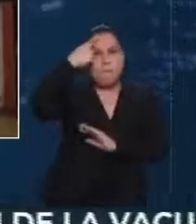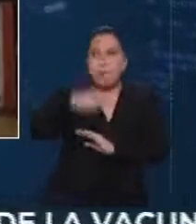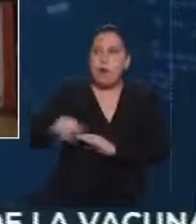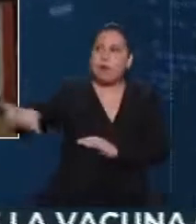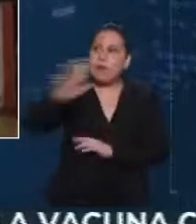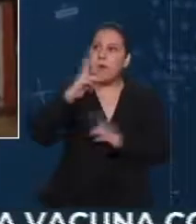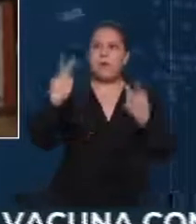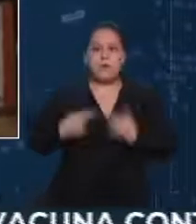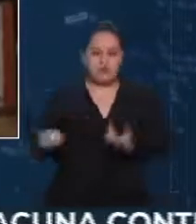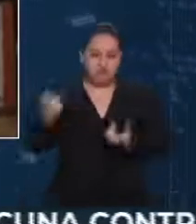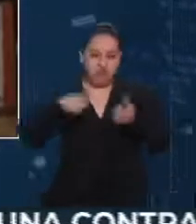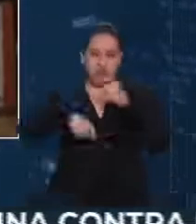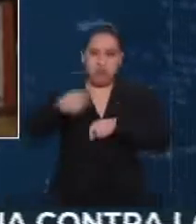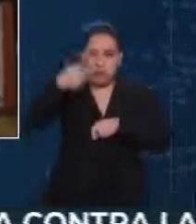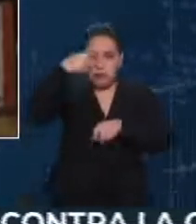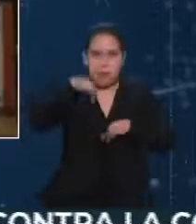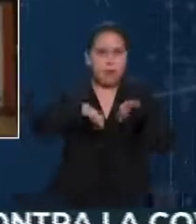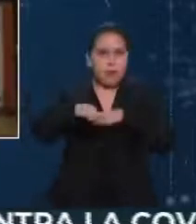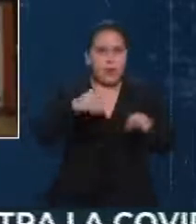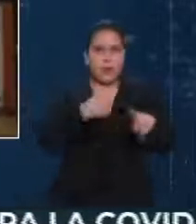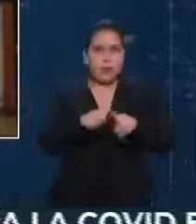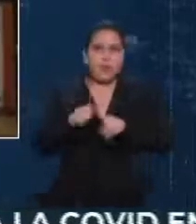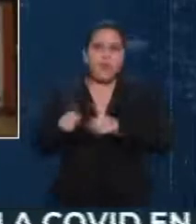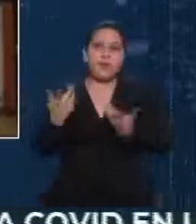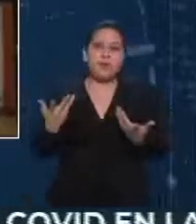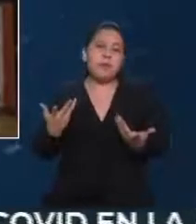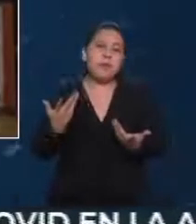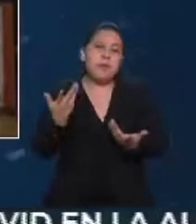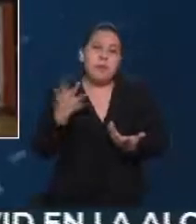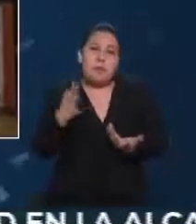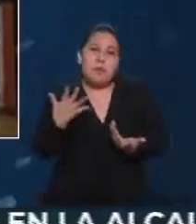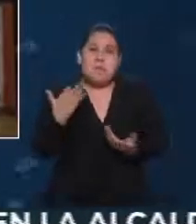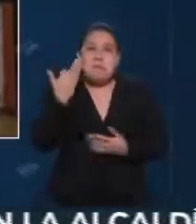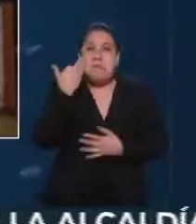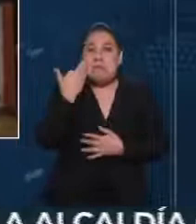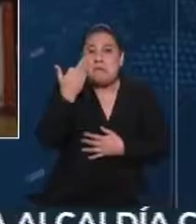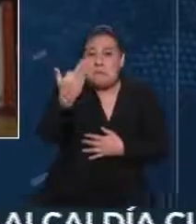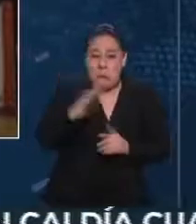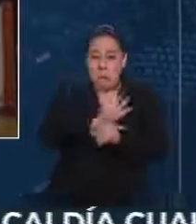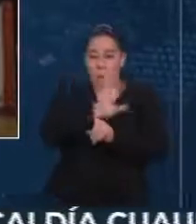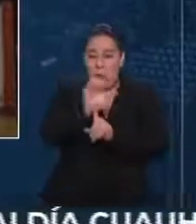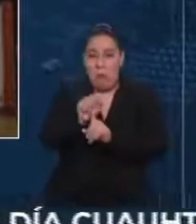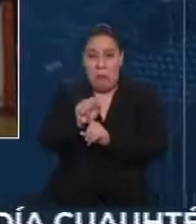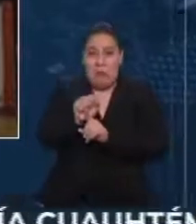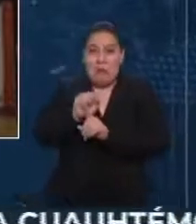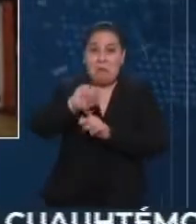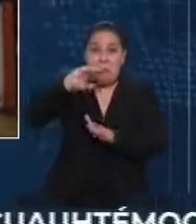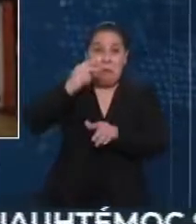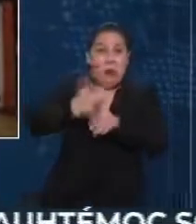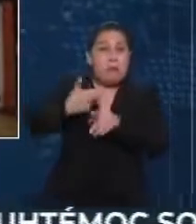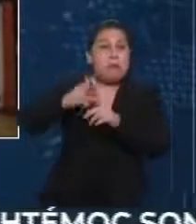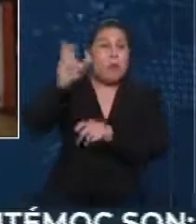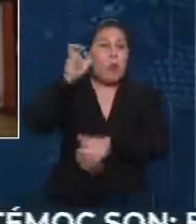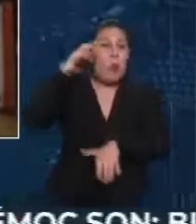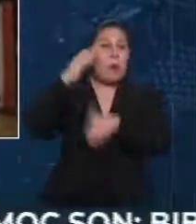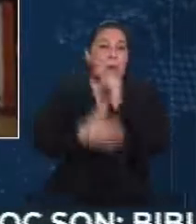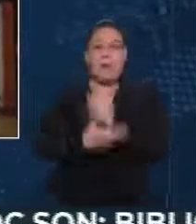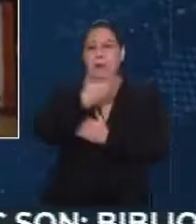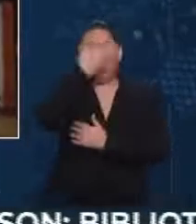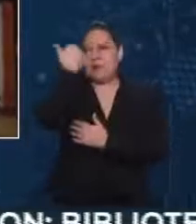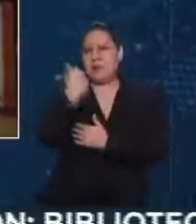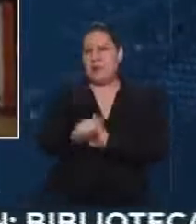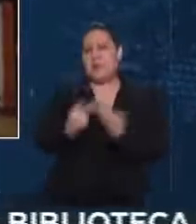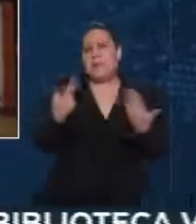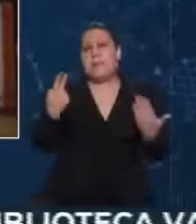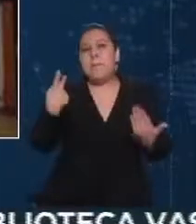sino social, ¿no? No sabemos, por supuesto, cuánto vaya a durar la pandemia, no sabemos las nuevas variantes que habrá, y entonces